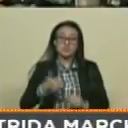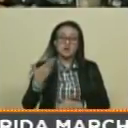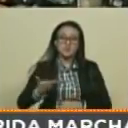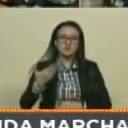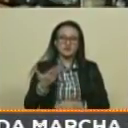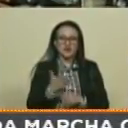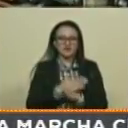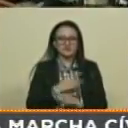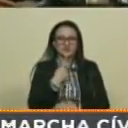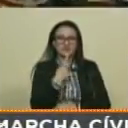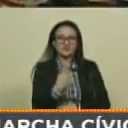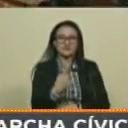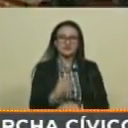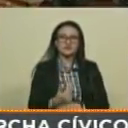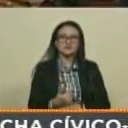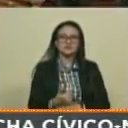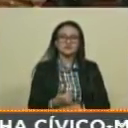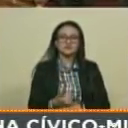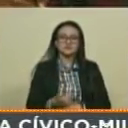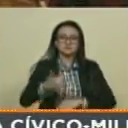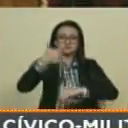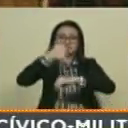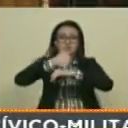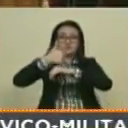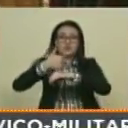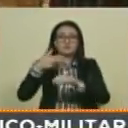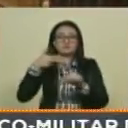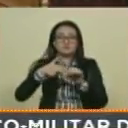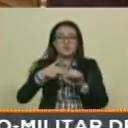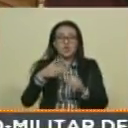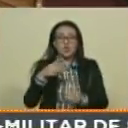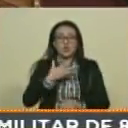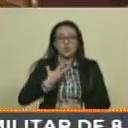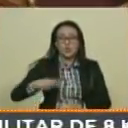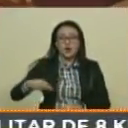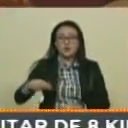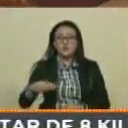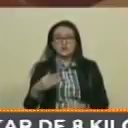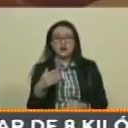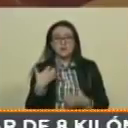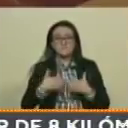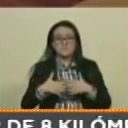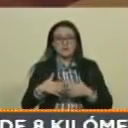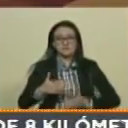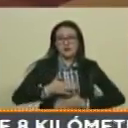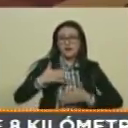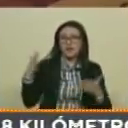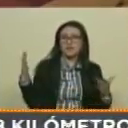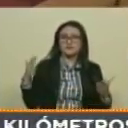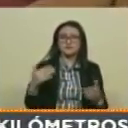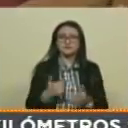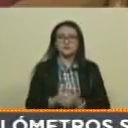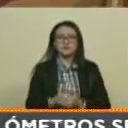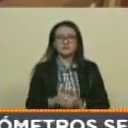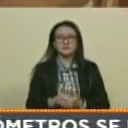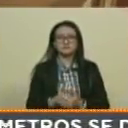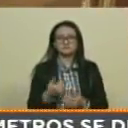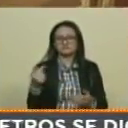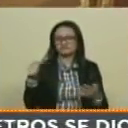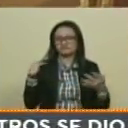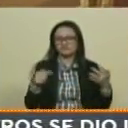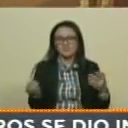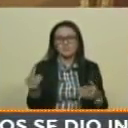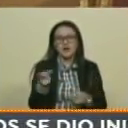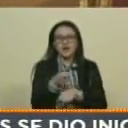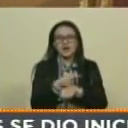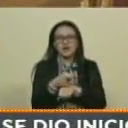señalado. A los más altos cargos de PDVSA, a dueños de corporaciones y empresarios de renombre, así como un gran número de gerentes